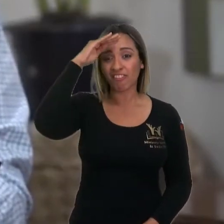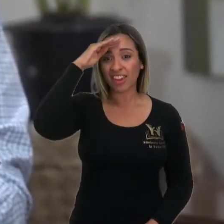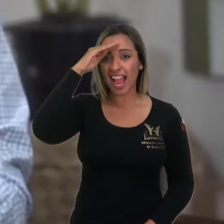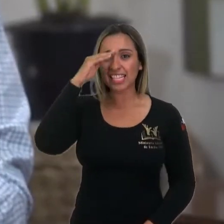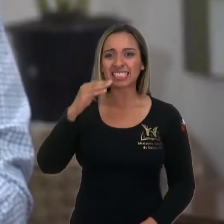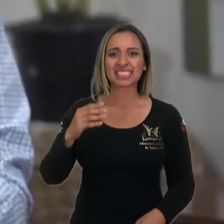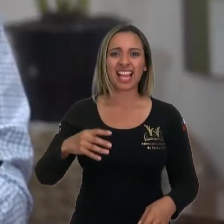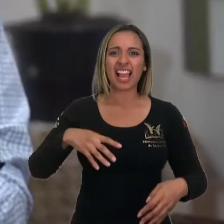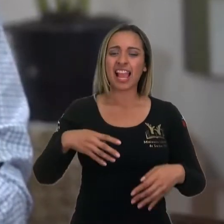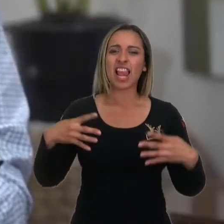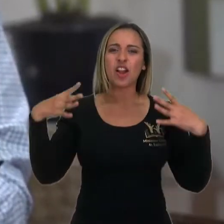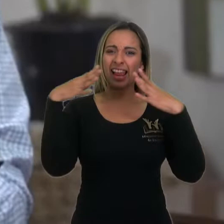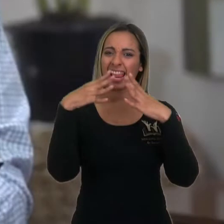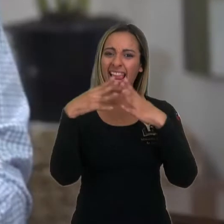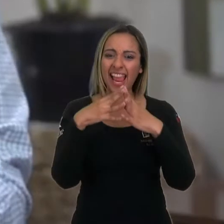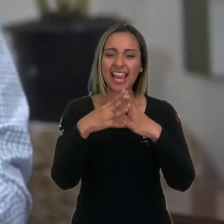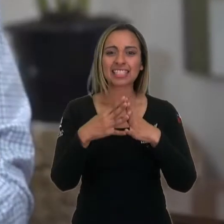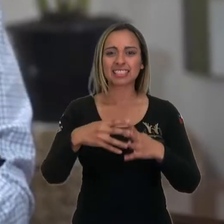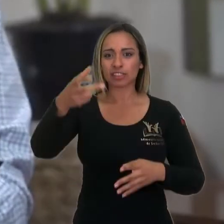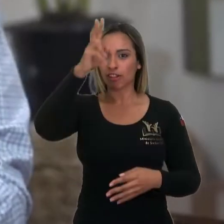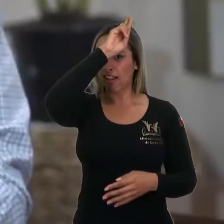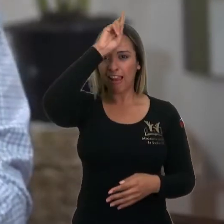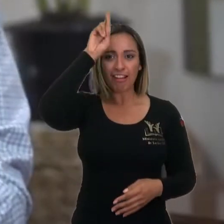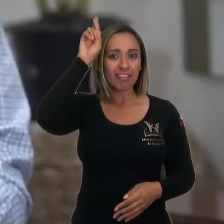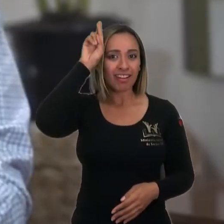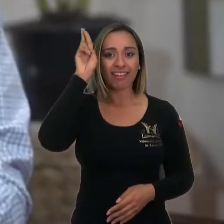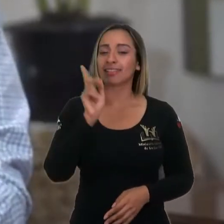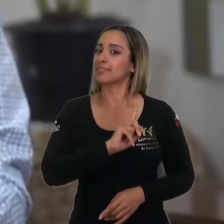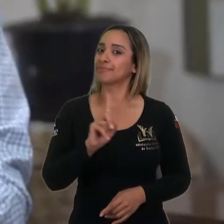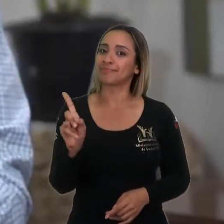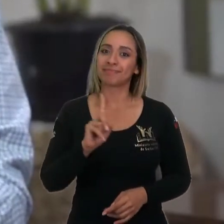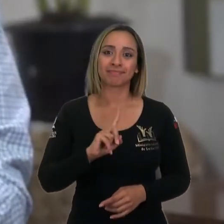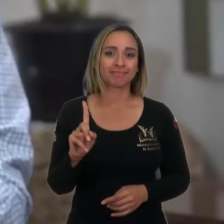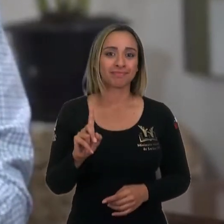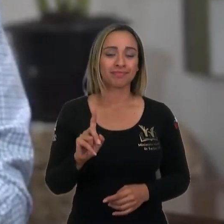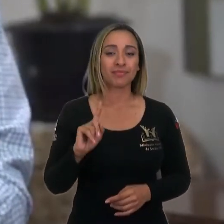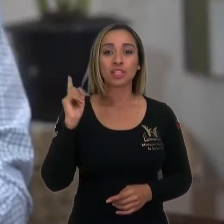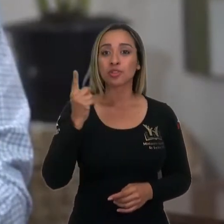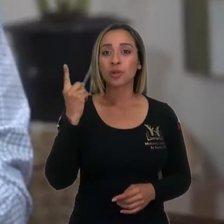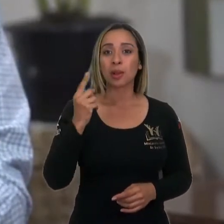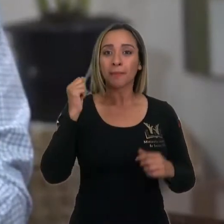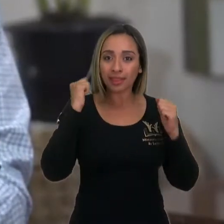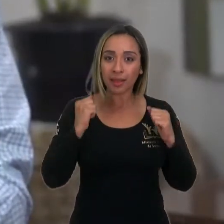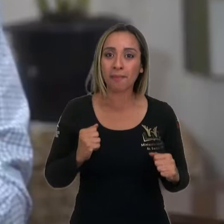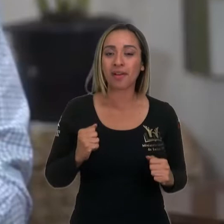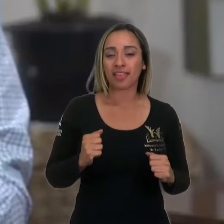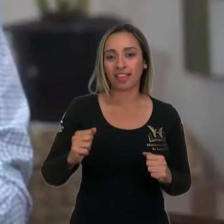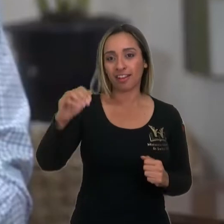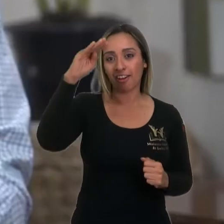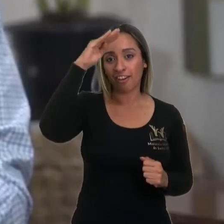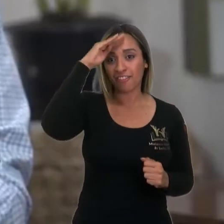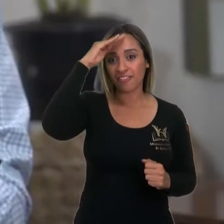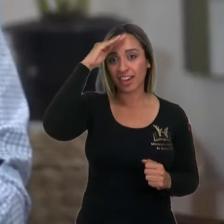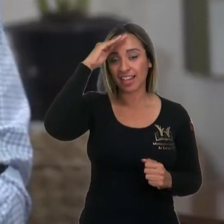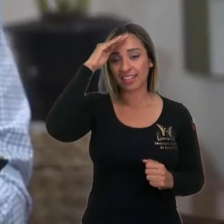sus ejércitos, en sus reyes, no había dado resultado. Ahora solo les resultaba o les quedaba